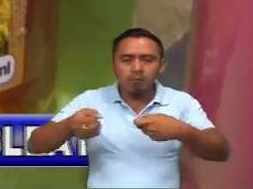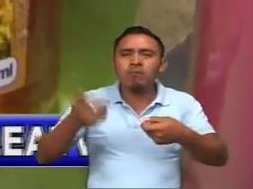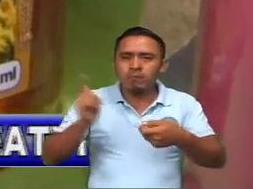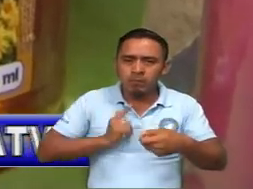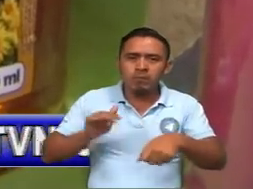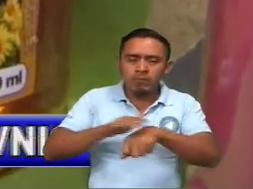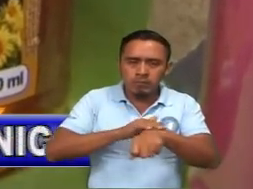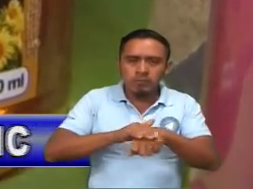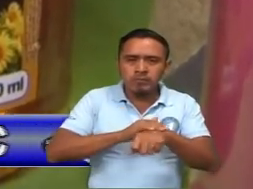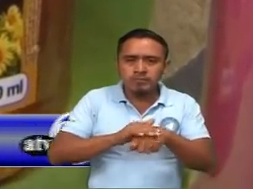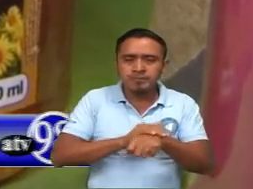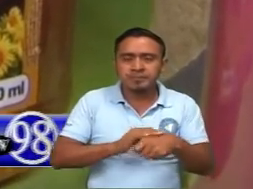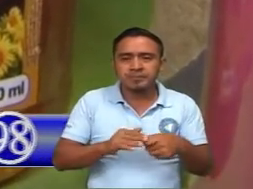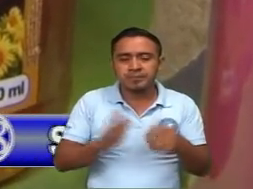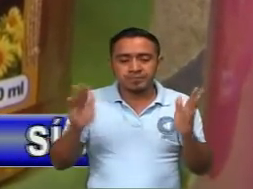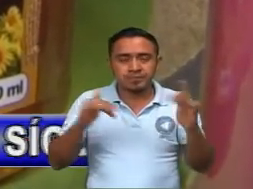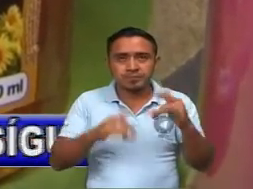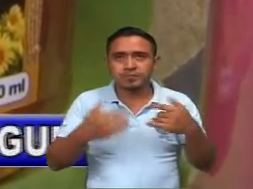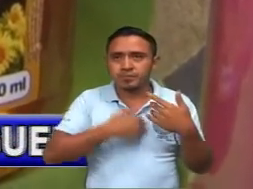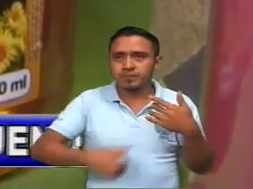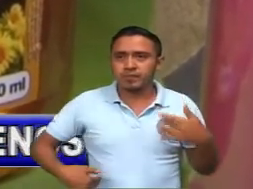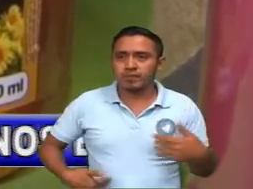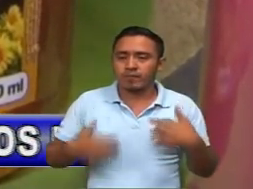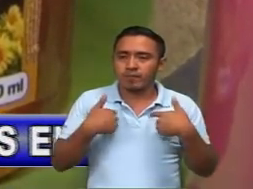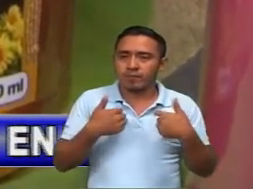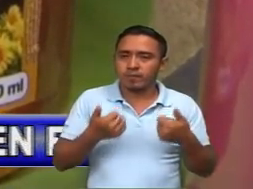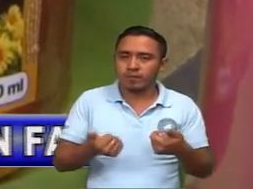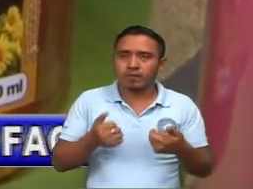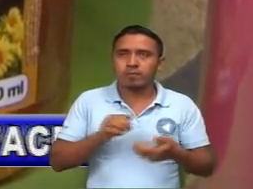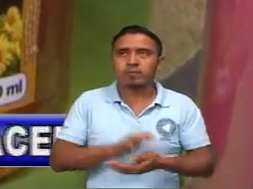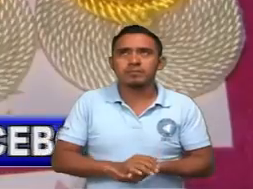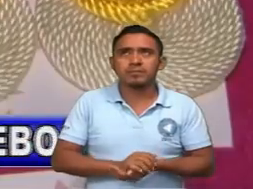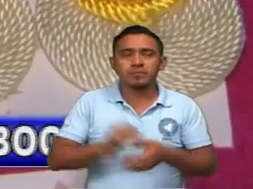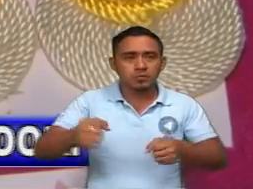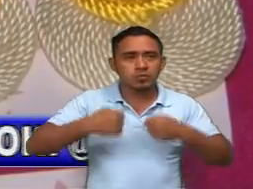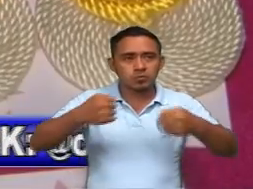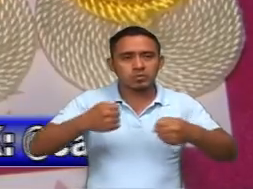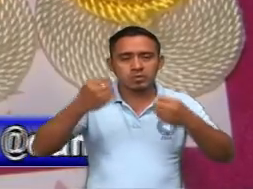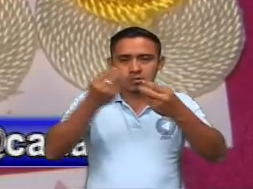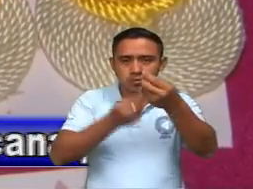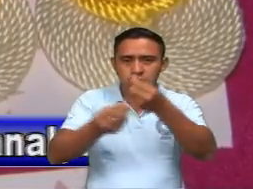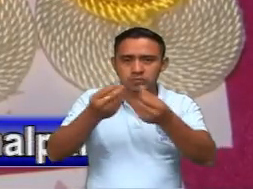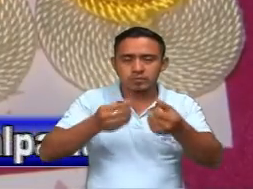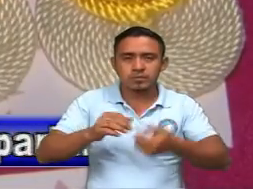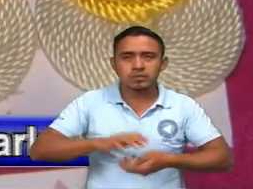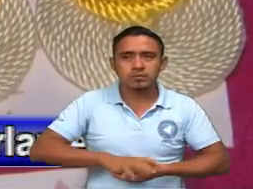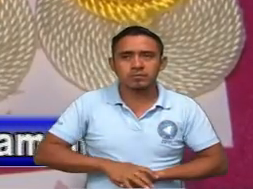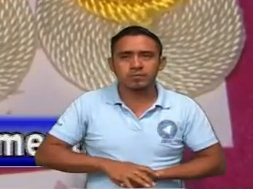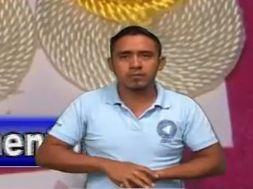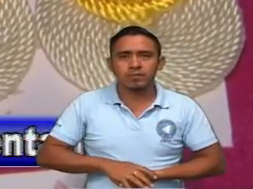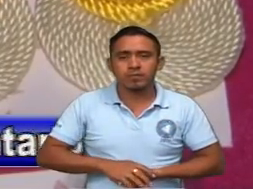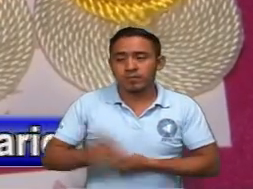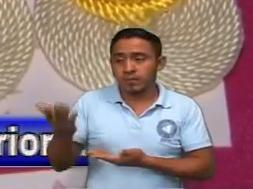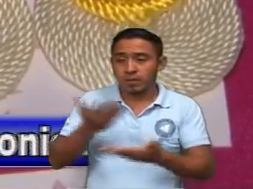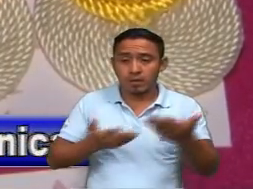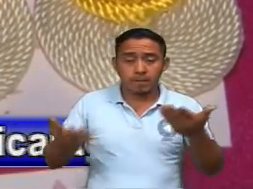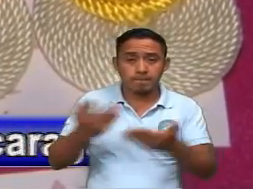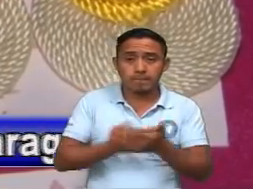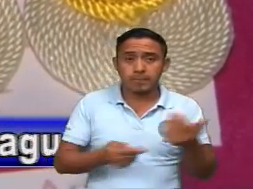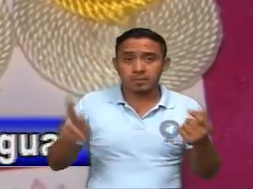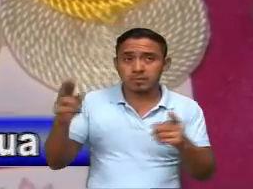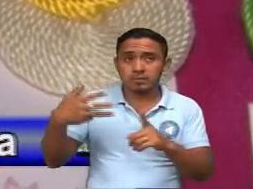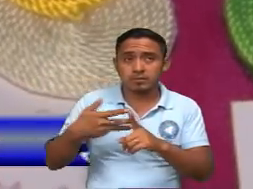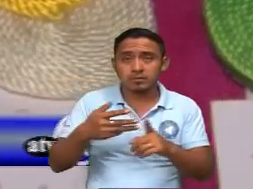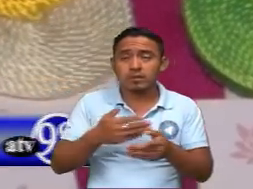licencias sanitarias. Dichos intercambios fortalecen la economía de ambas